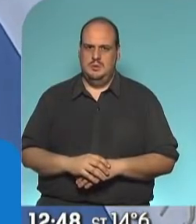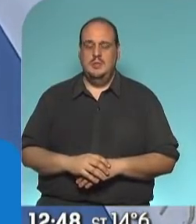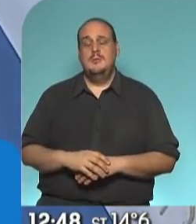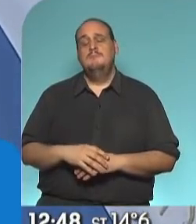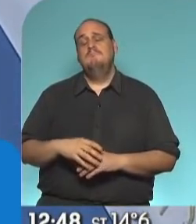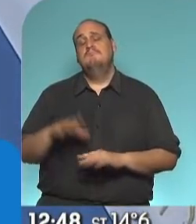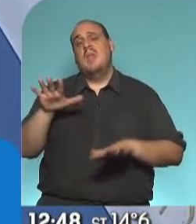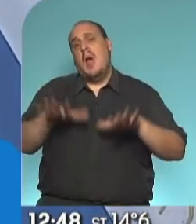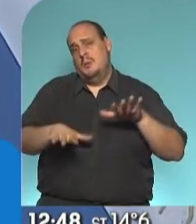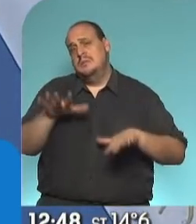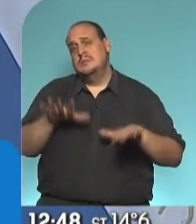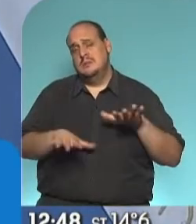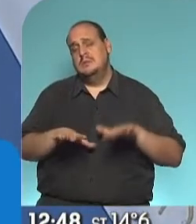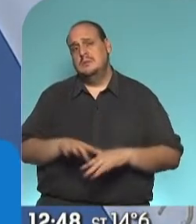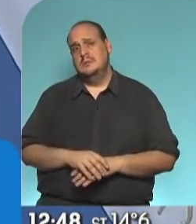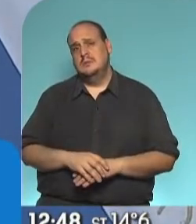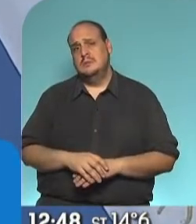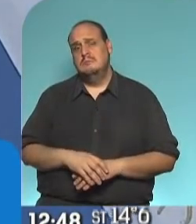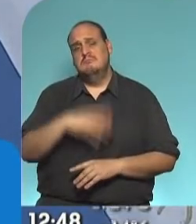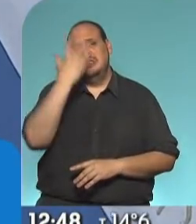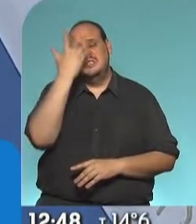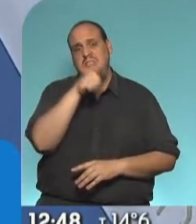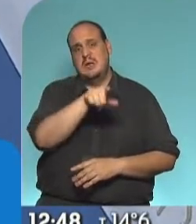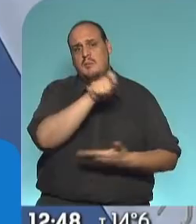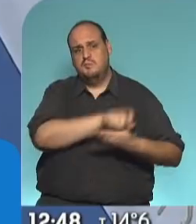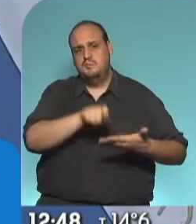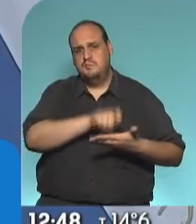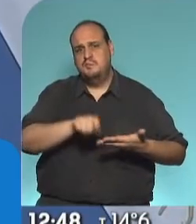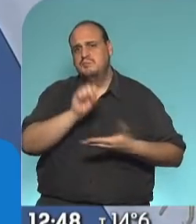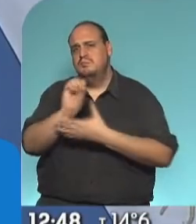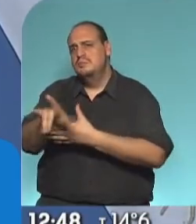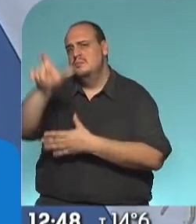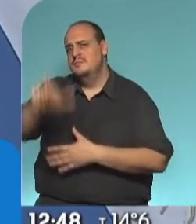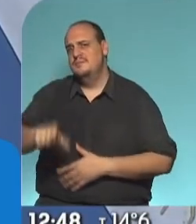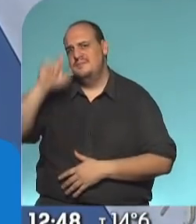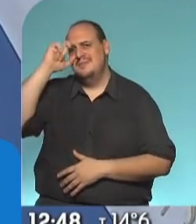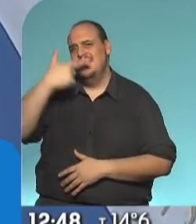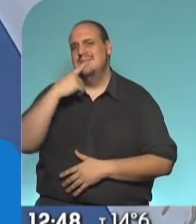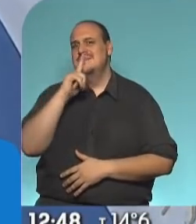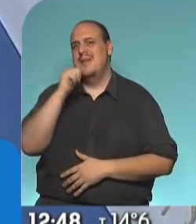Alguna vez San Martín le escribió a Estanislao López: